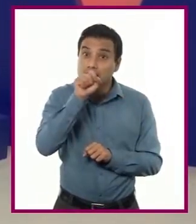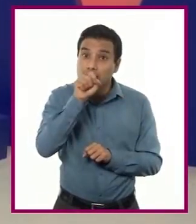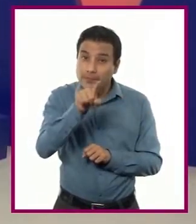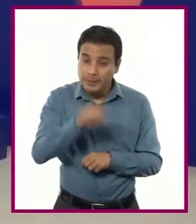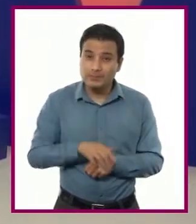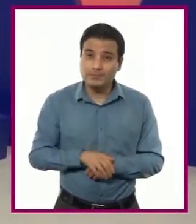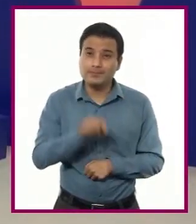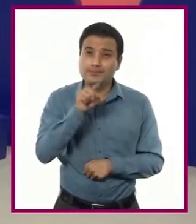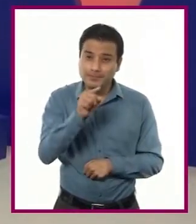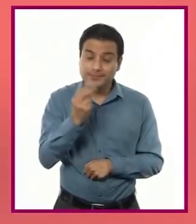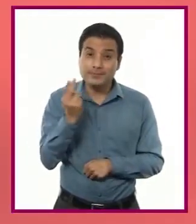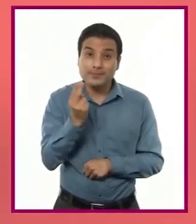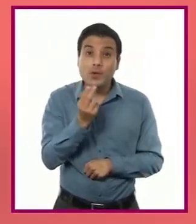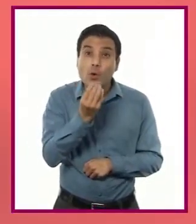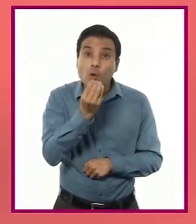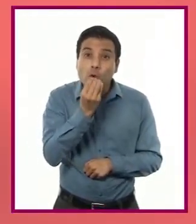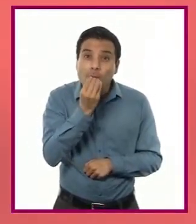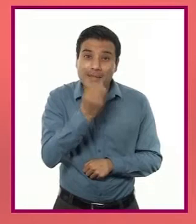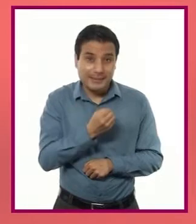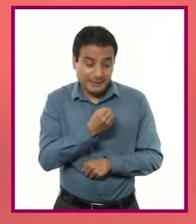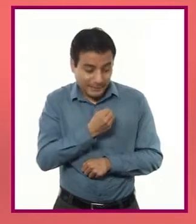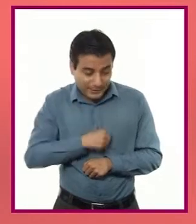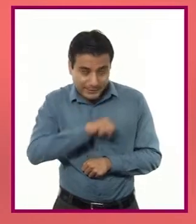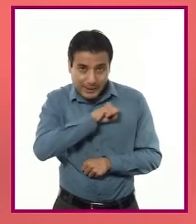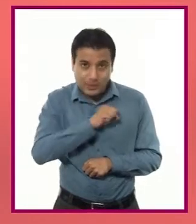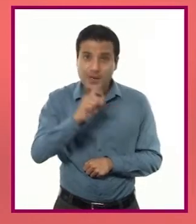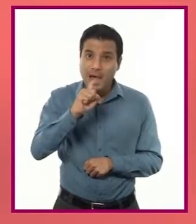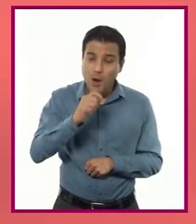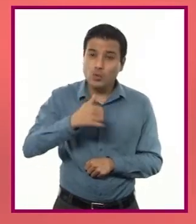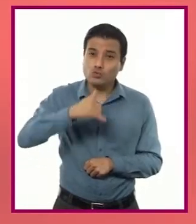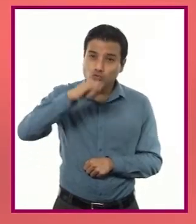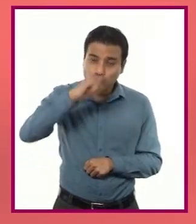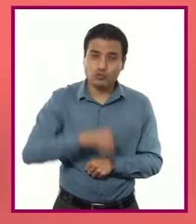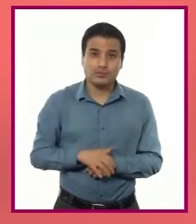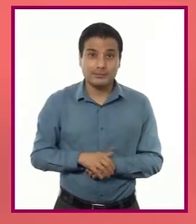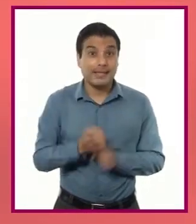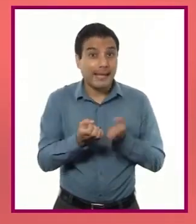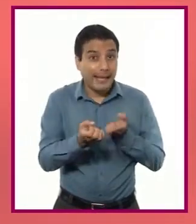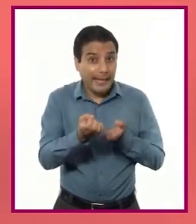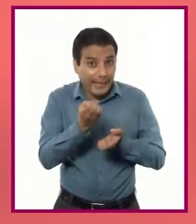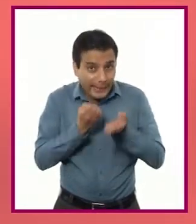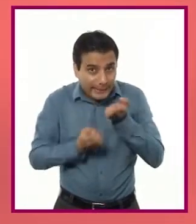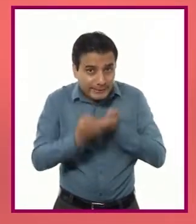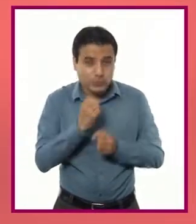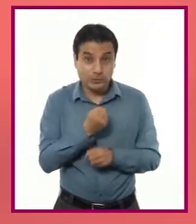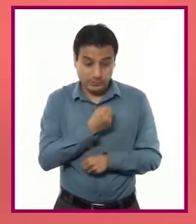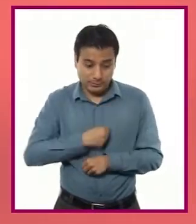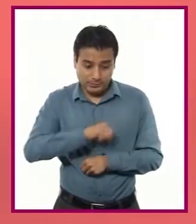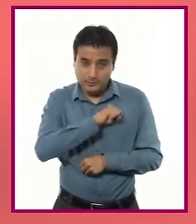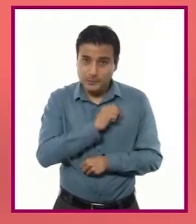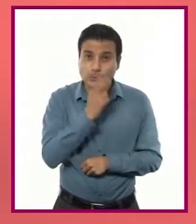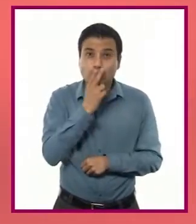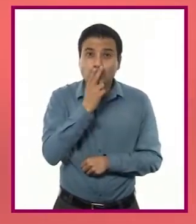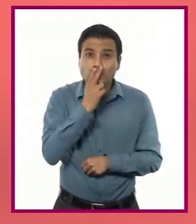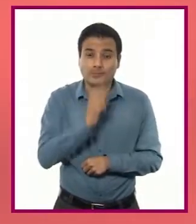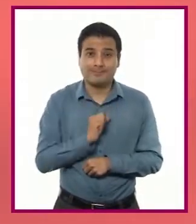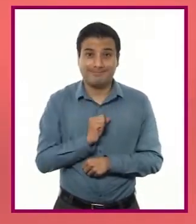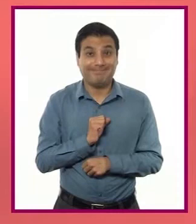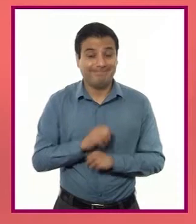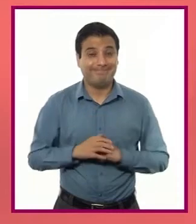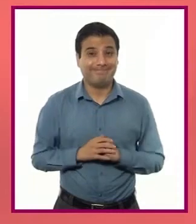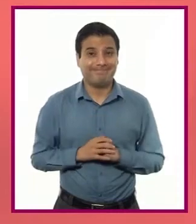una alimentación saludable, mantenernos hidratados y hacer ejercicio. La salud es lo primero. En esta